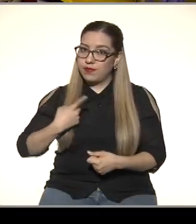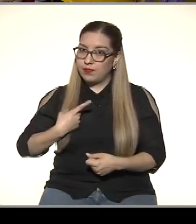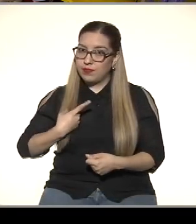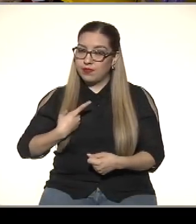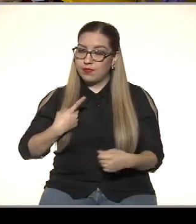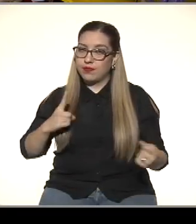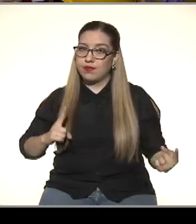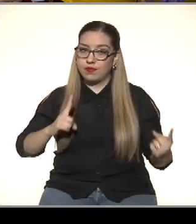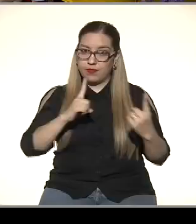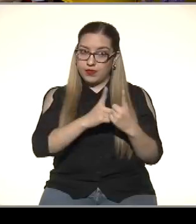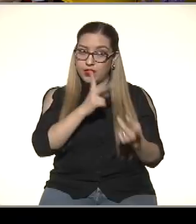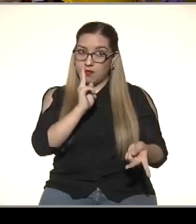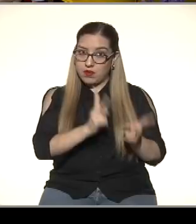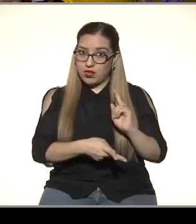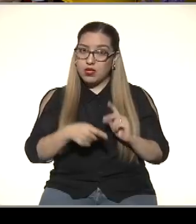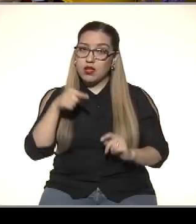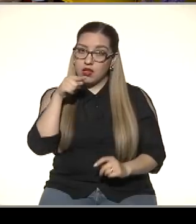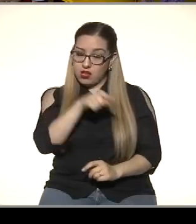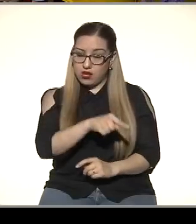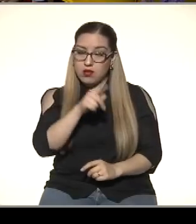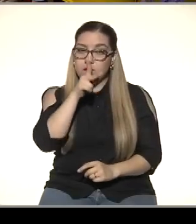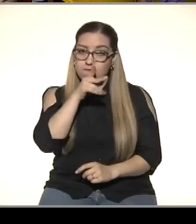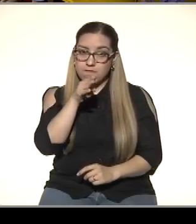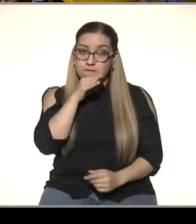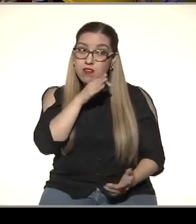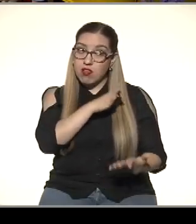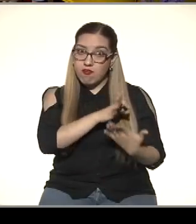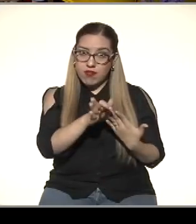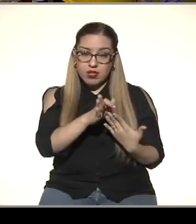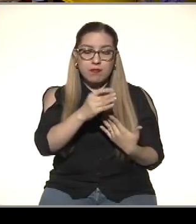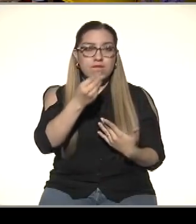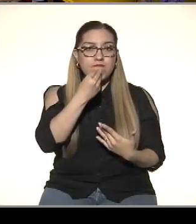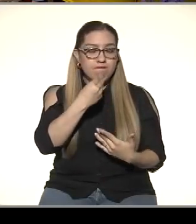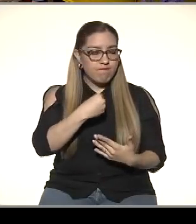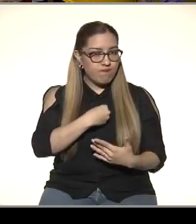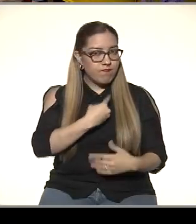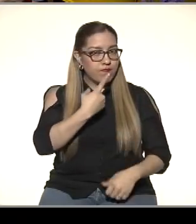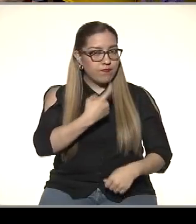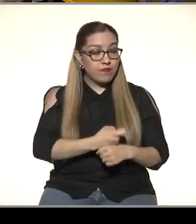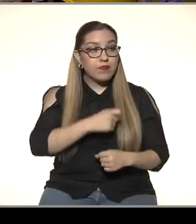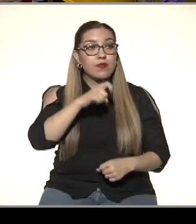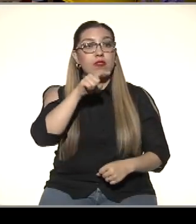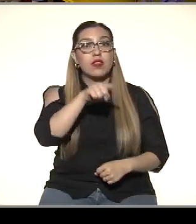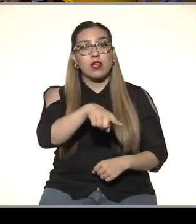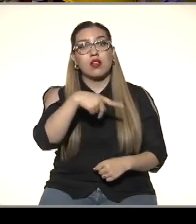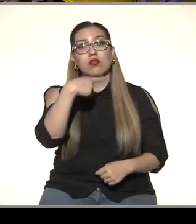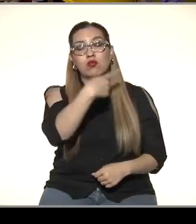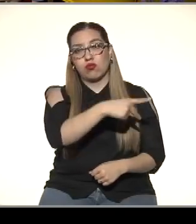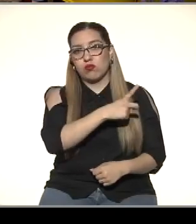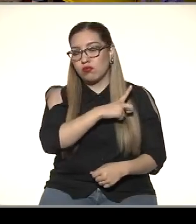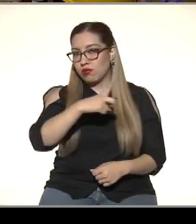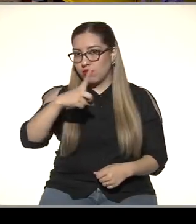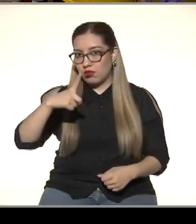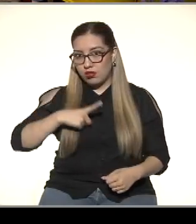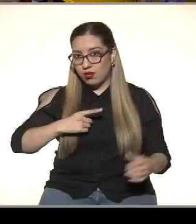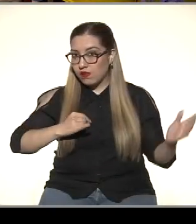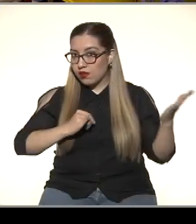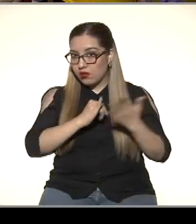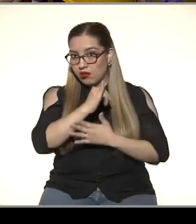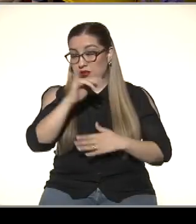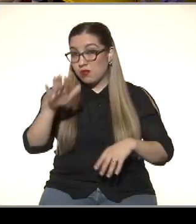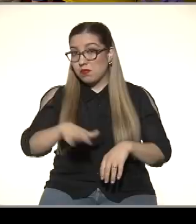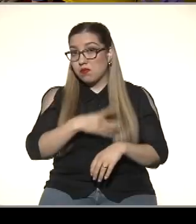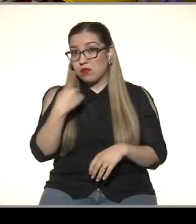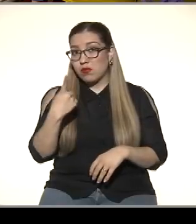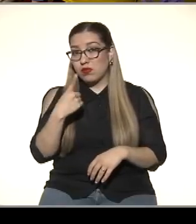con el progenitor infiel, para darle oportunidad a que el progenitor infiel lo aclare con su pareja. Claro. Porque ahí lo que se le